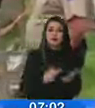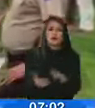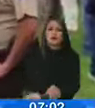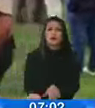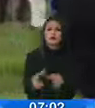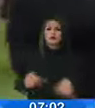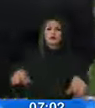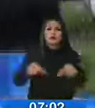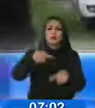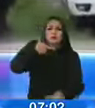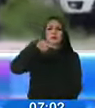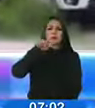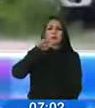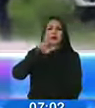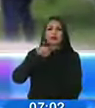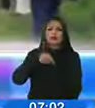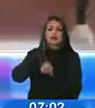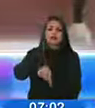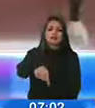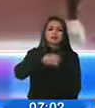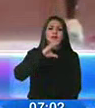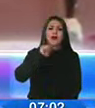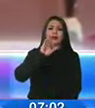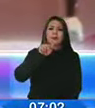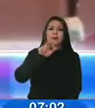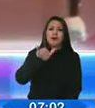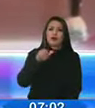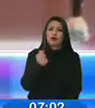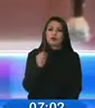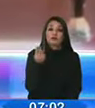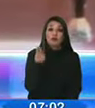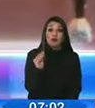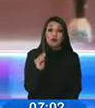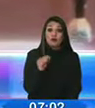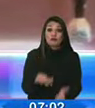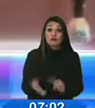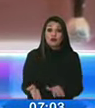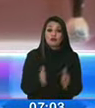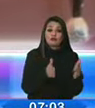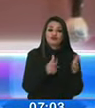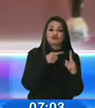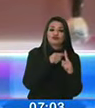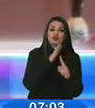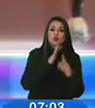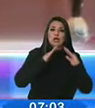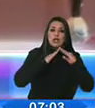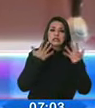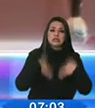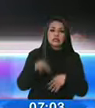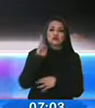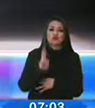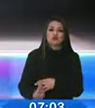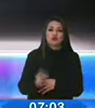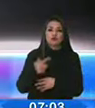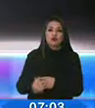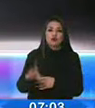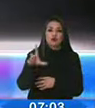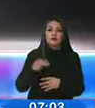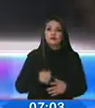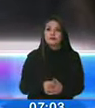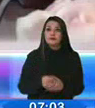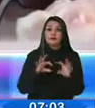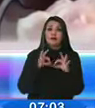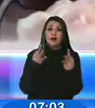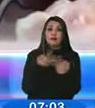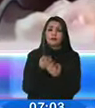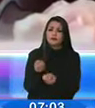sector El Prado, vía Antigua Catamayo. Los restos de la joven están siendo velados en su domicilio al sur de la ciudad. Para sus familiares, esta